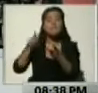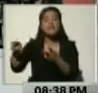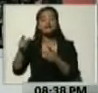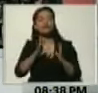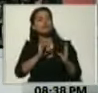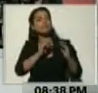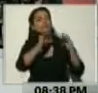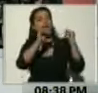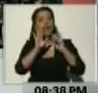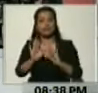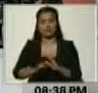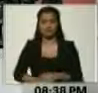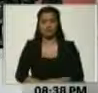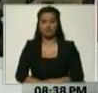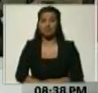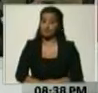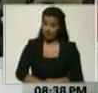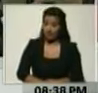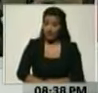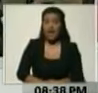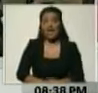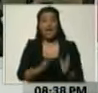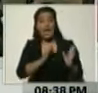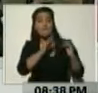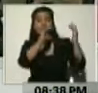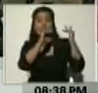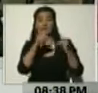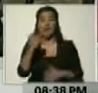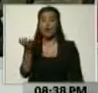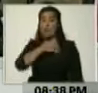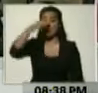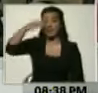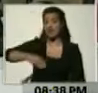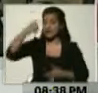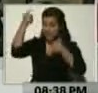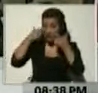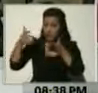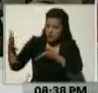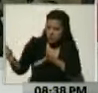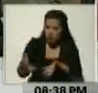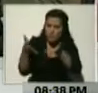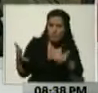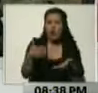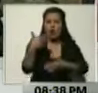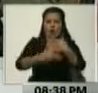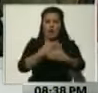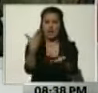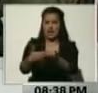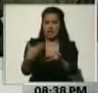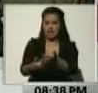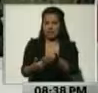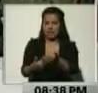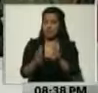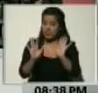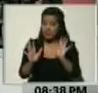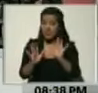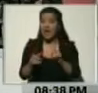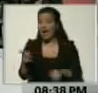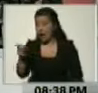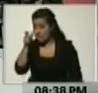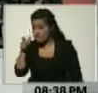la realidad. Y esa esperanza, el comandante Chávez la empujó para que se convirtiera en realidad. Es cuando pueblo y